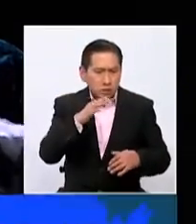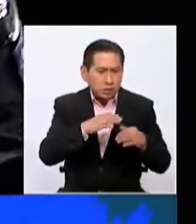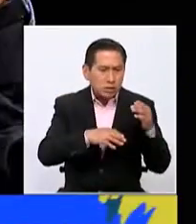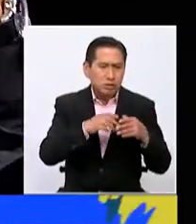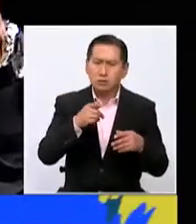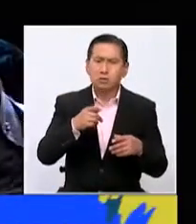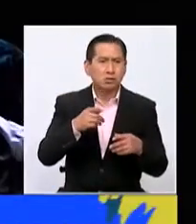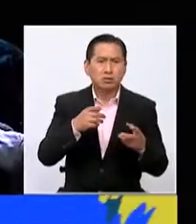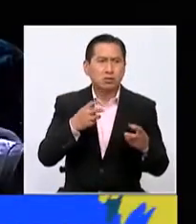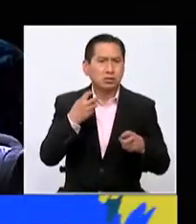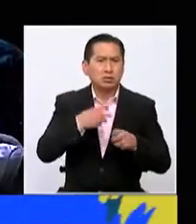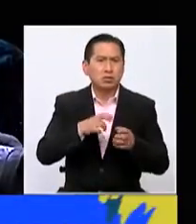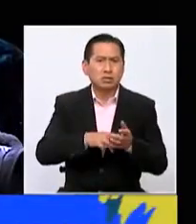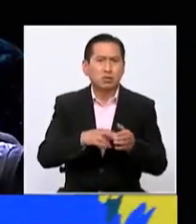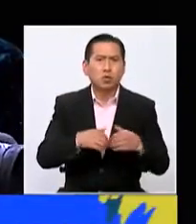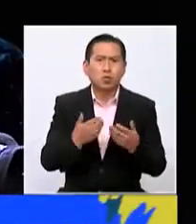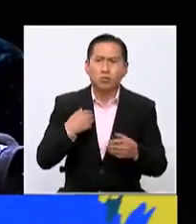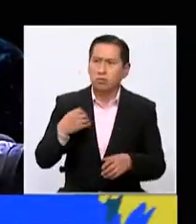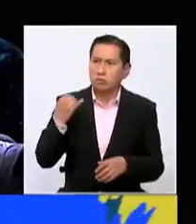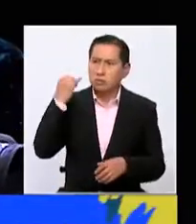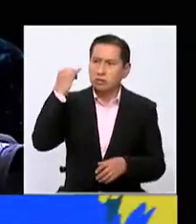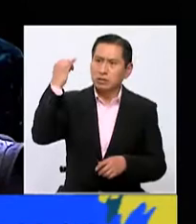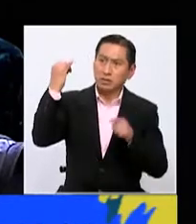una torre, de un edificio. Uh-huh.